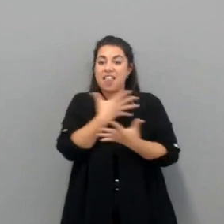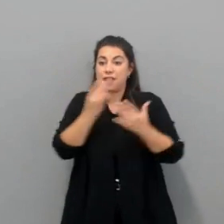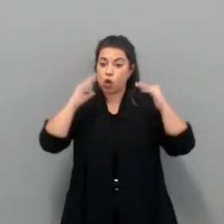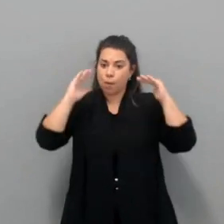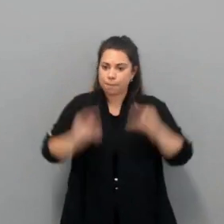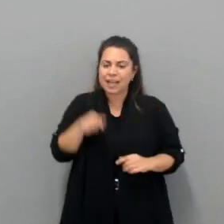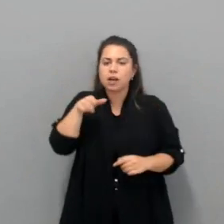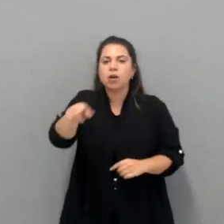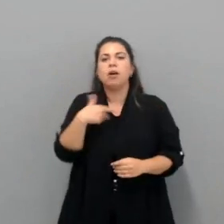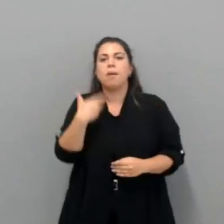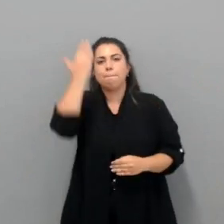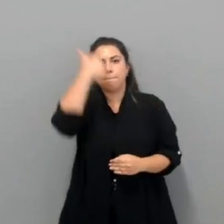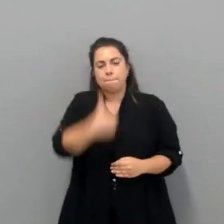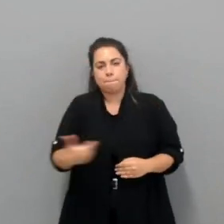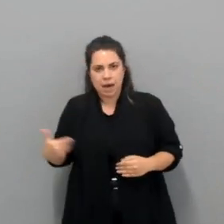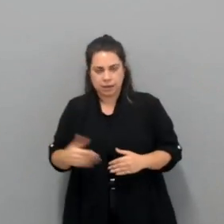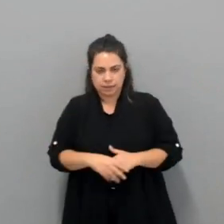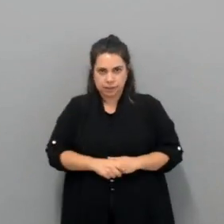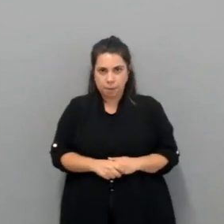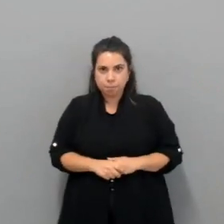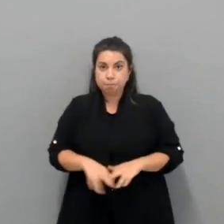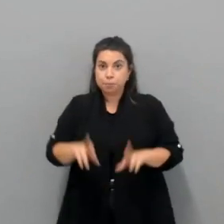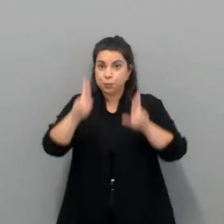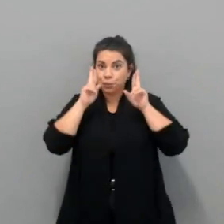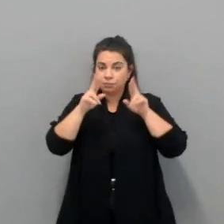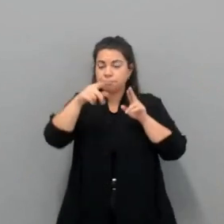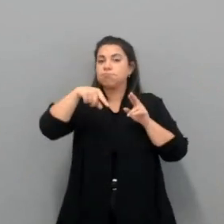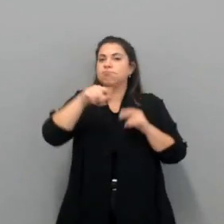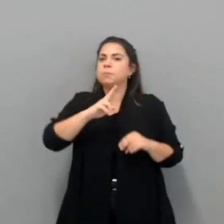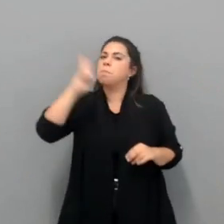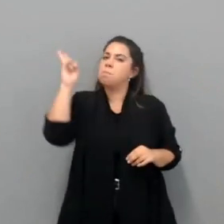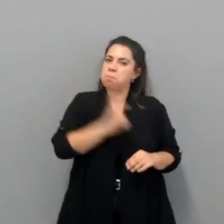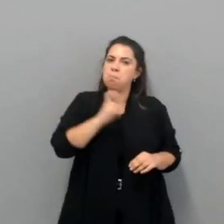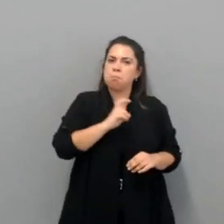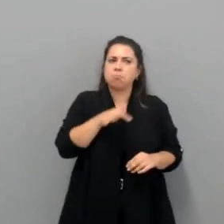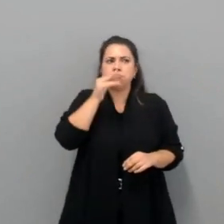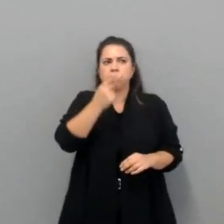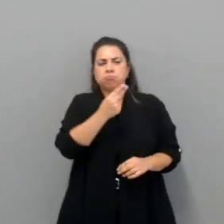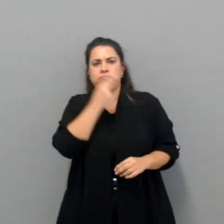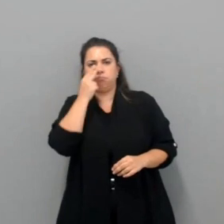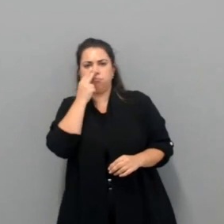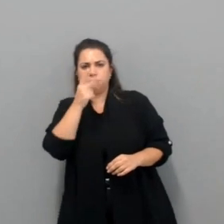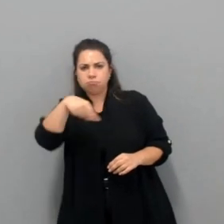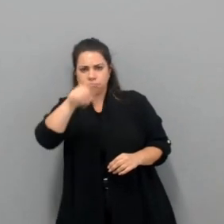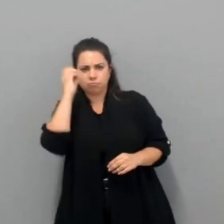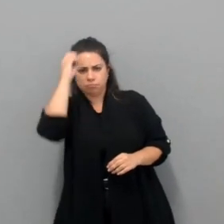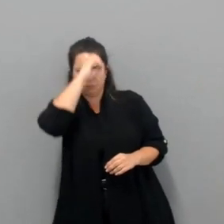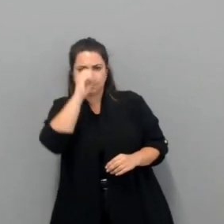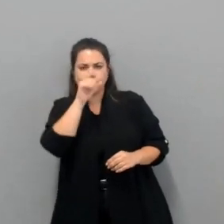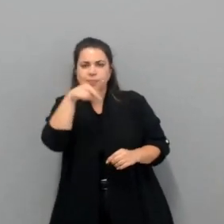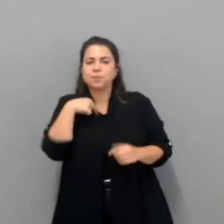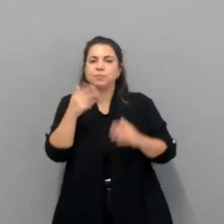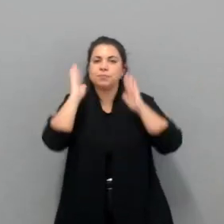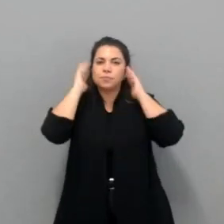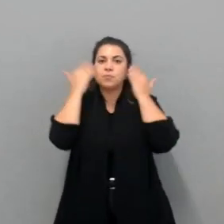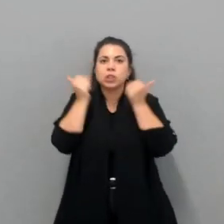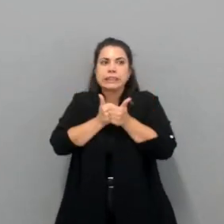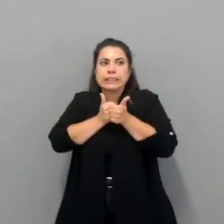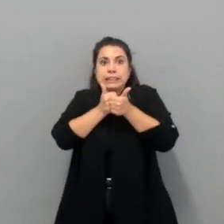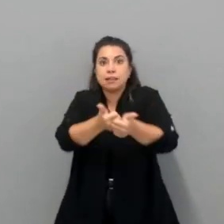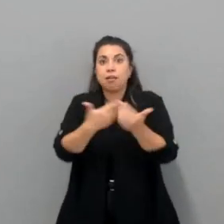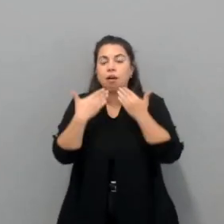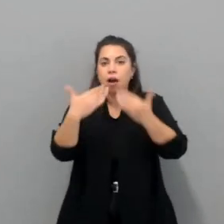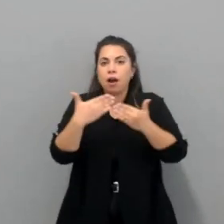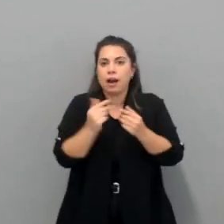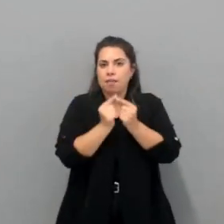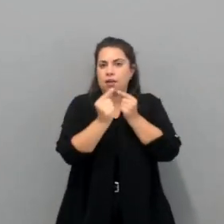parálisis cerebral. Espero que os sea útil e interesante que sigáis el Congreso a través de